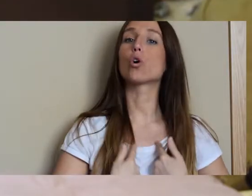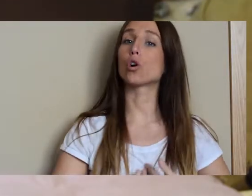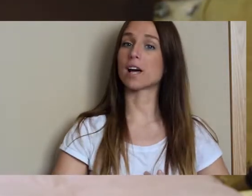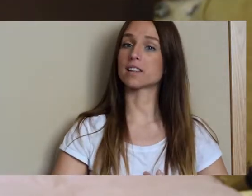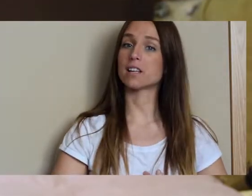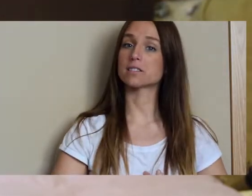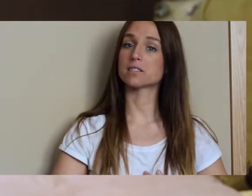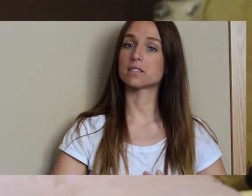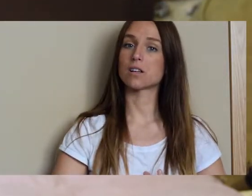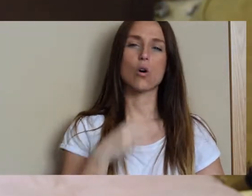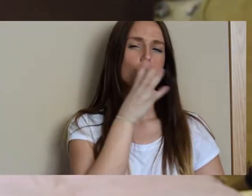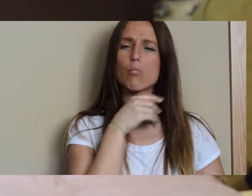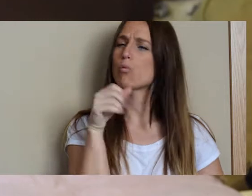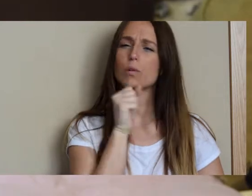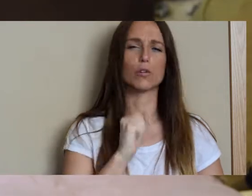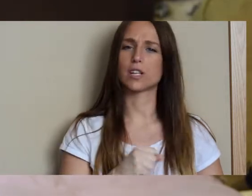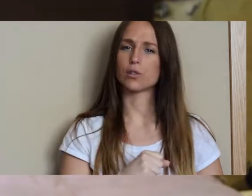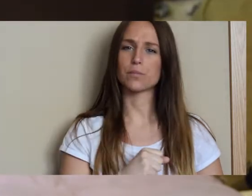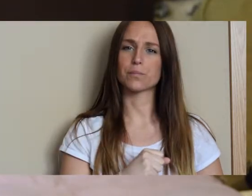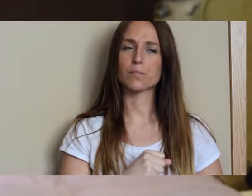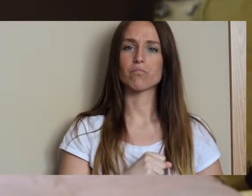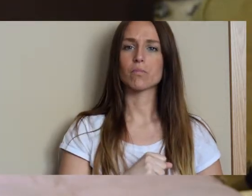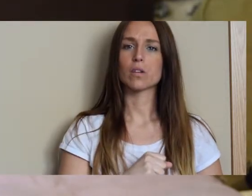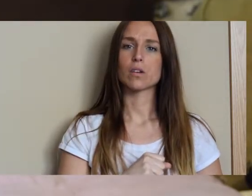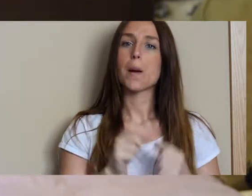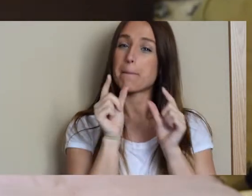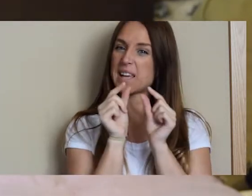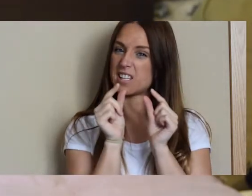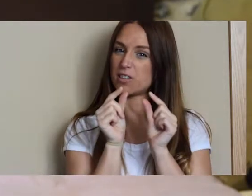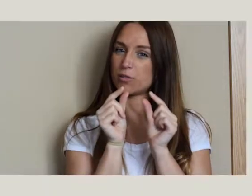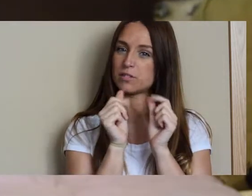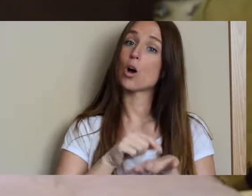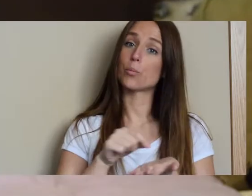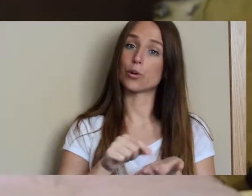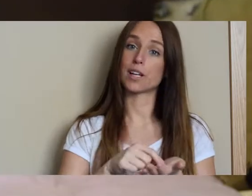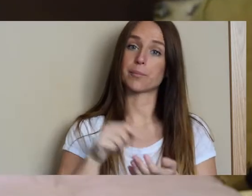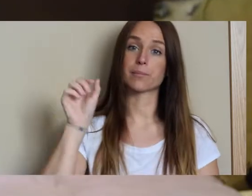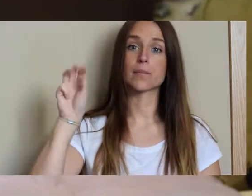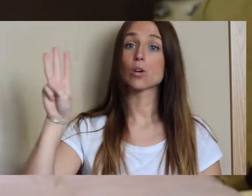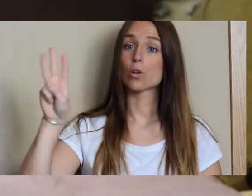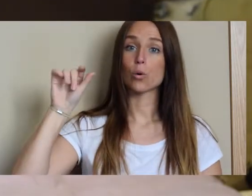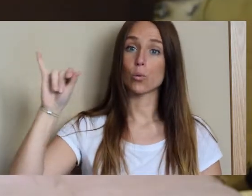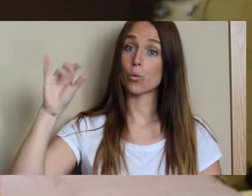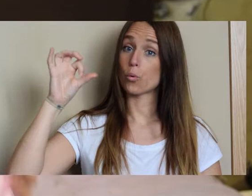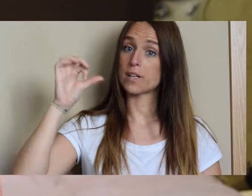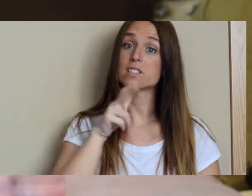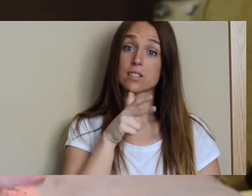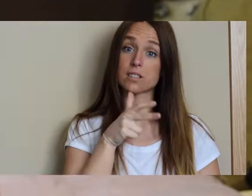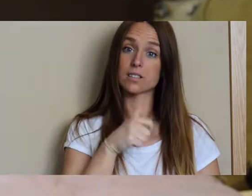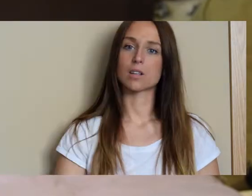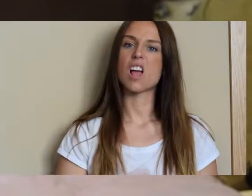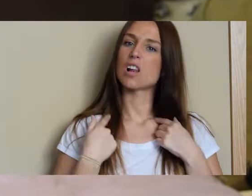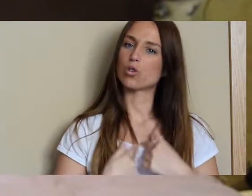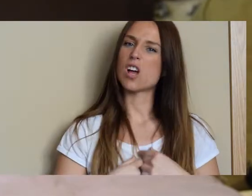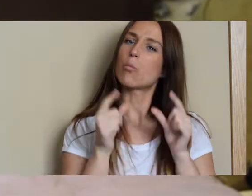que estaba a 3,99 y me ha costado, pues como veis aquí, 1,99. Pone Wish. Es muy básico, no tiene nada más. Ahora mismo me